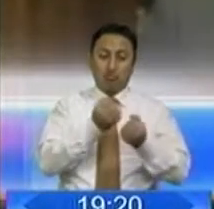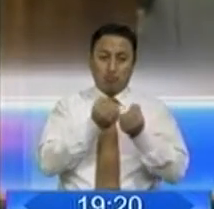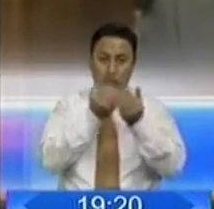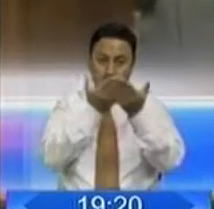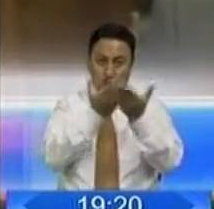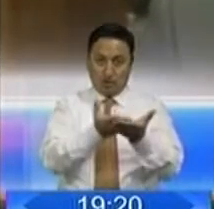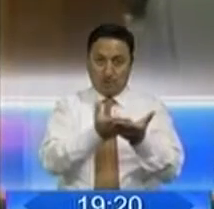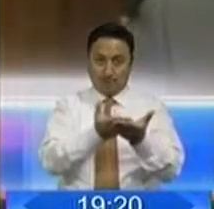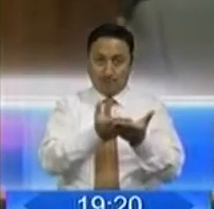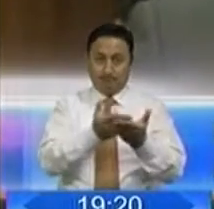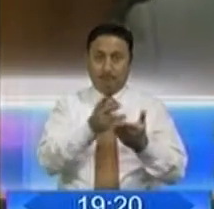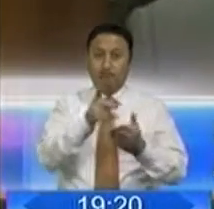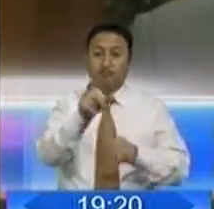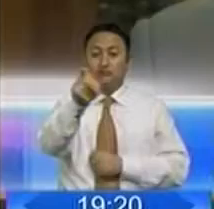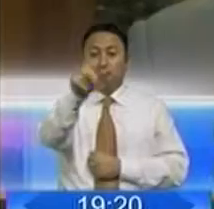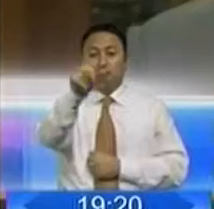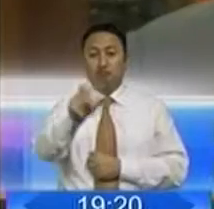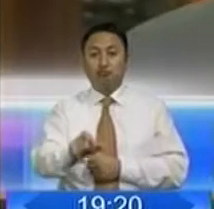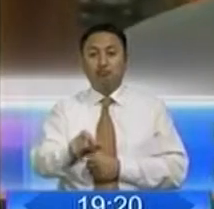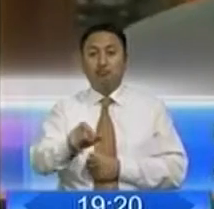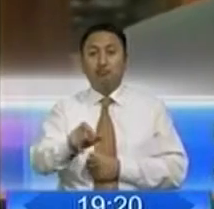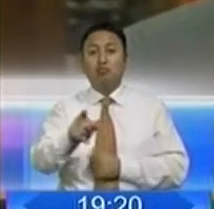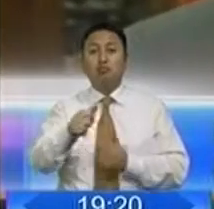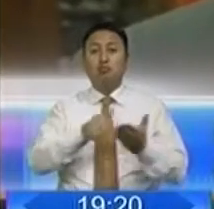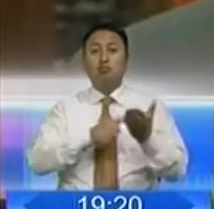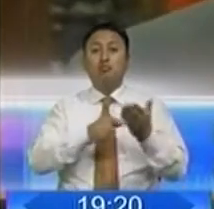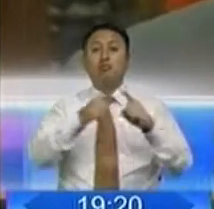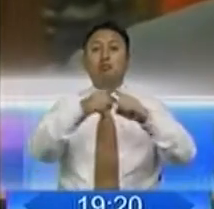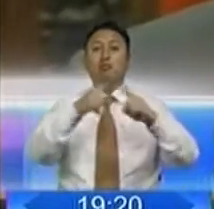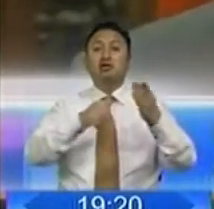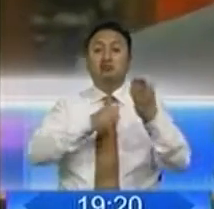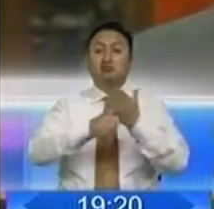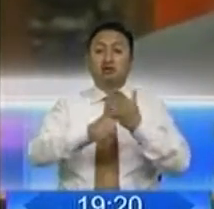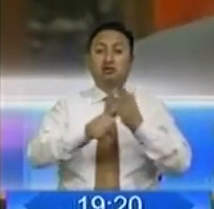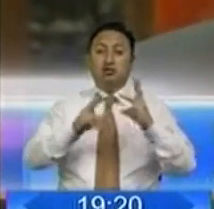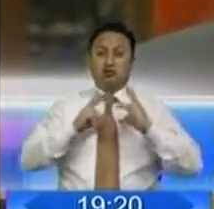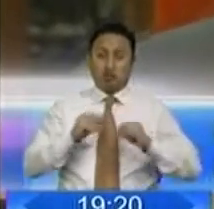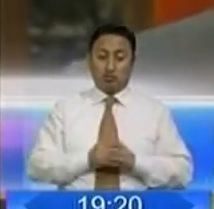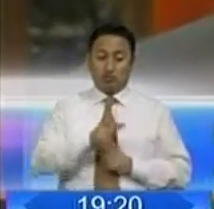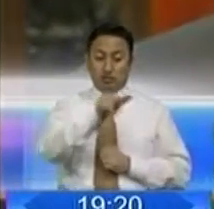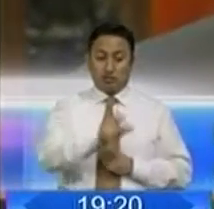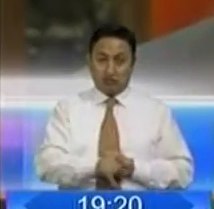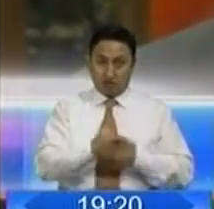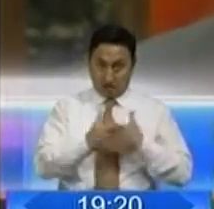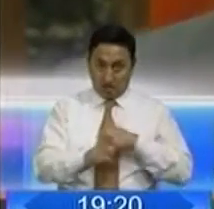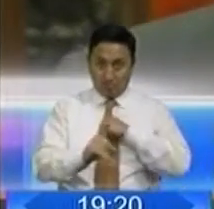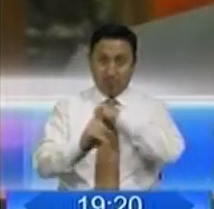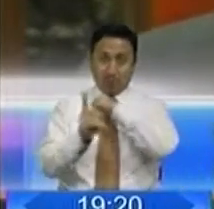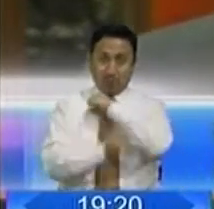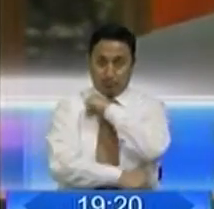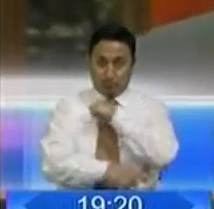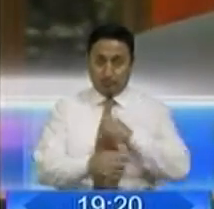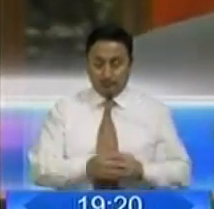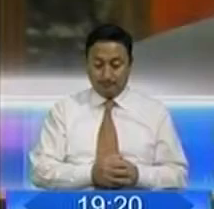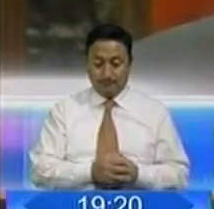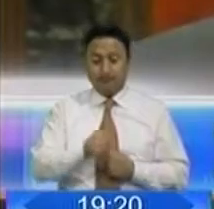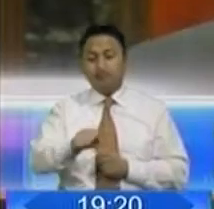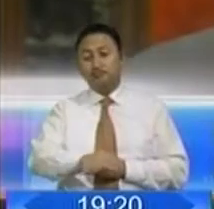país censurando a una ministra, ex ministra del morenismo, y